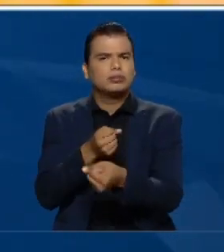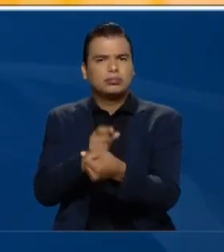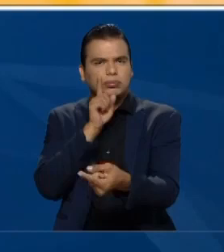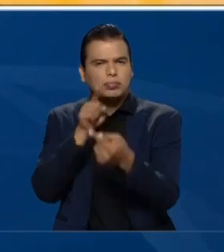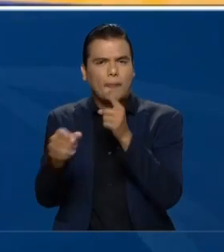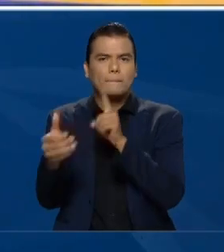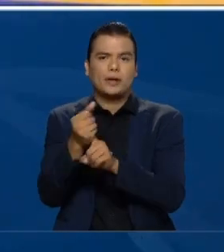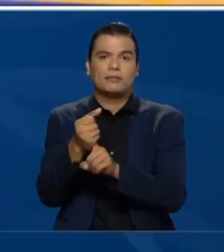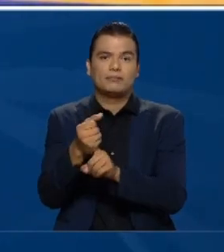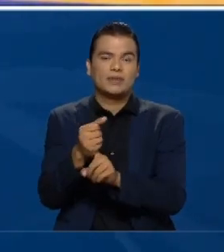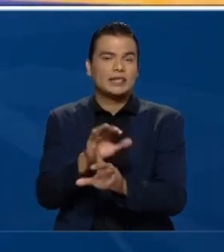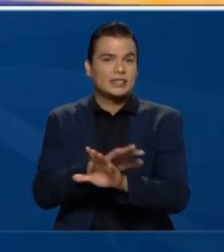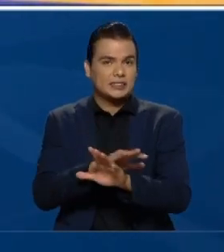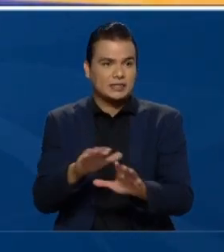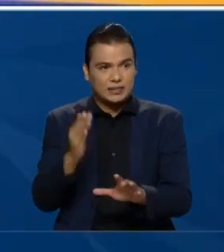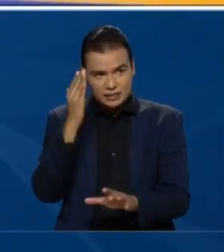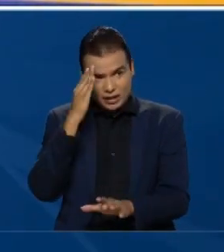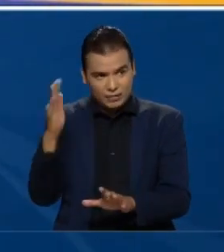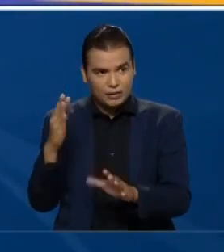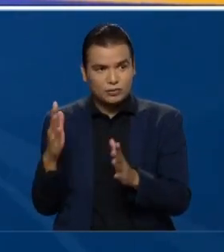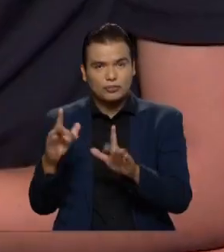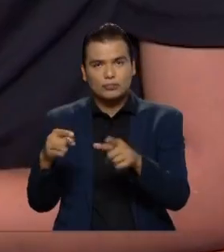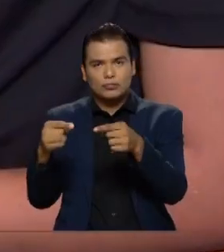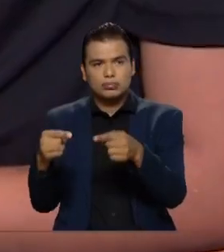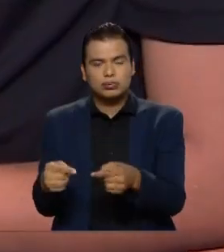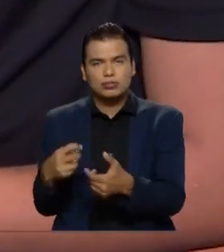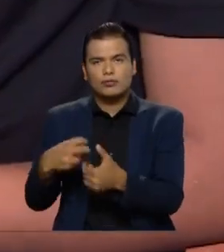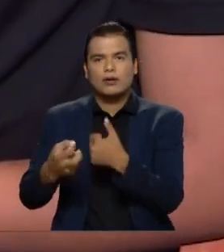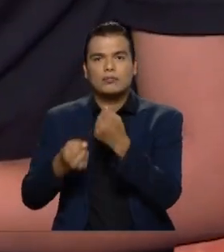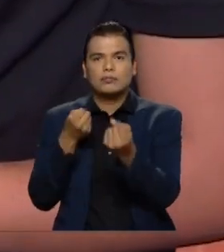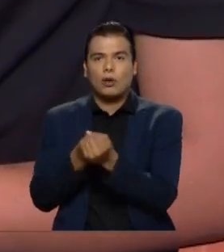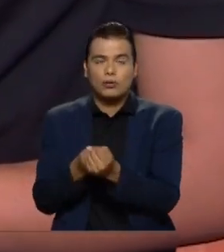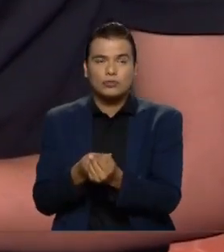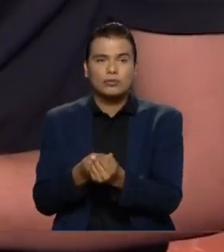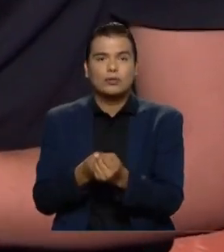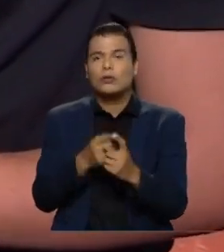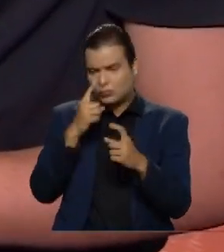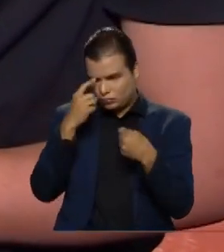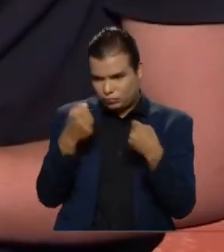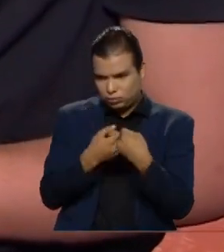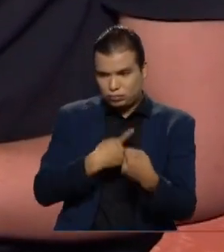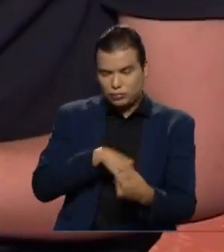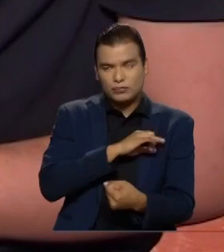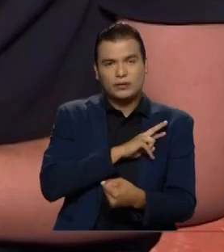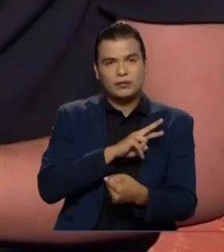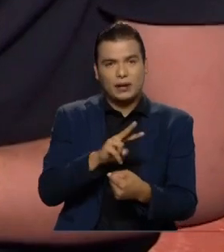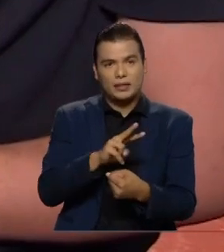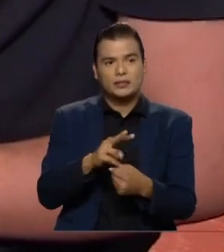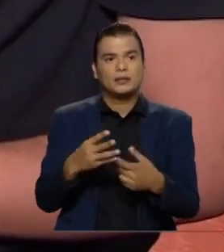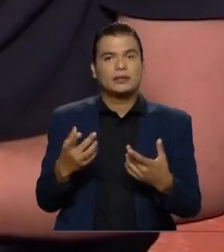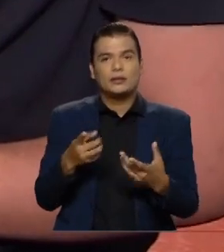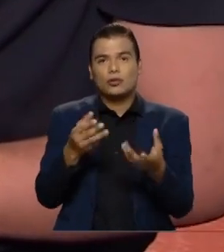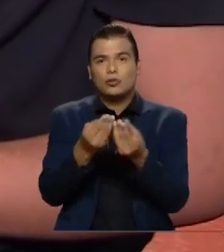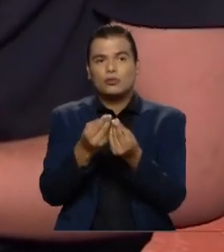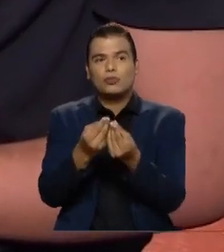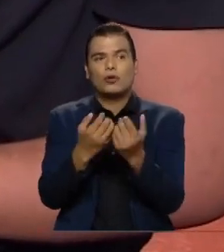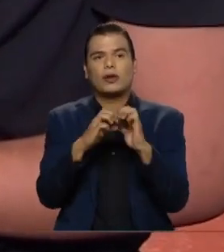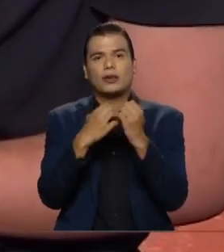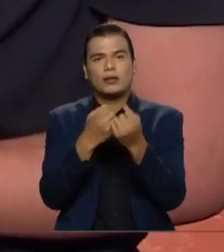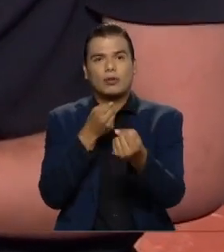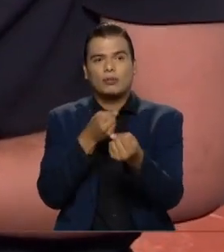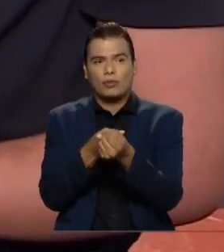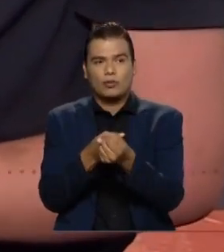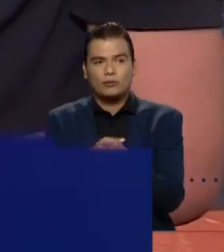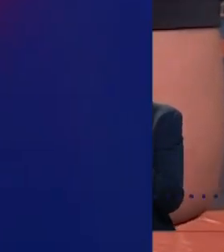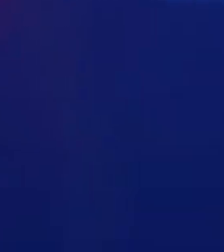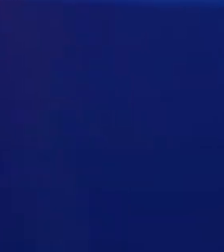se puedan dar. Si bien es un evento federativo, poder apoyar la federación, trabajar con Invervalle y de que los chicos se sientan respaldados. Una vez alguien me dijo,